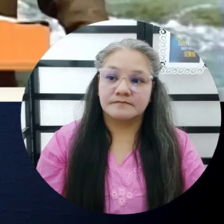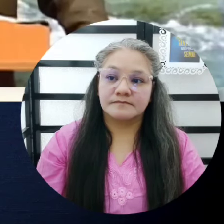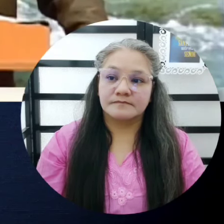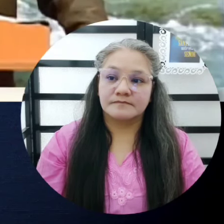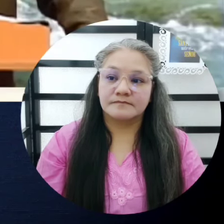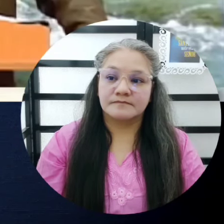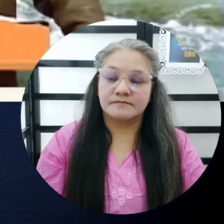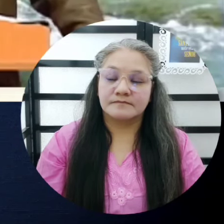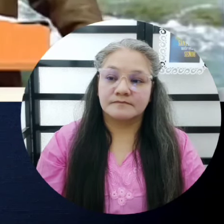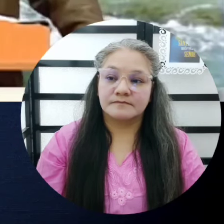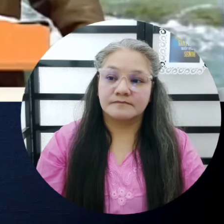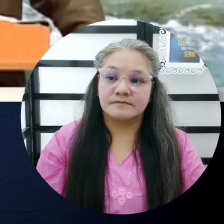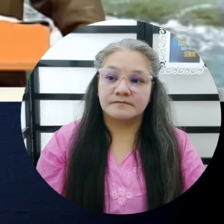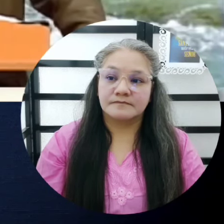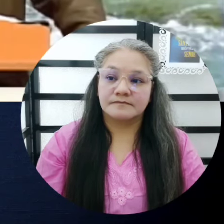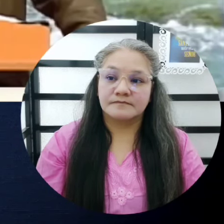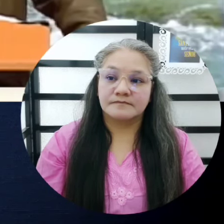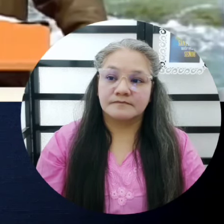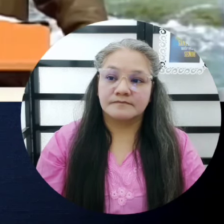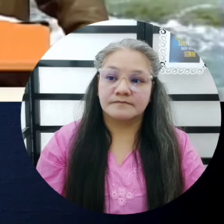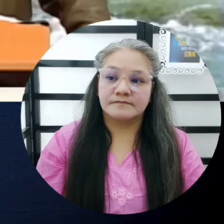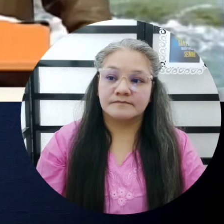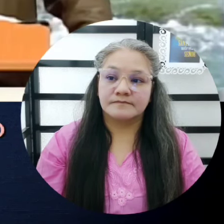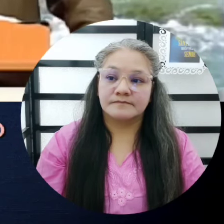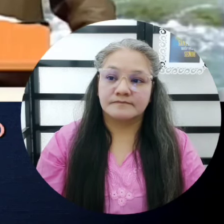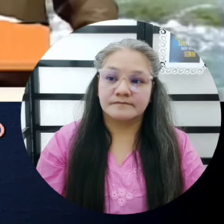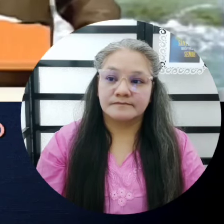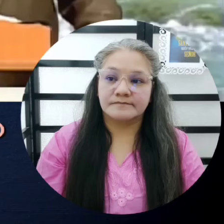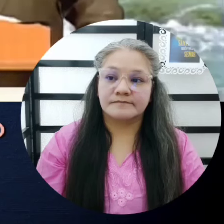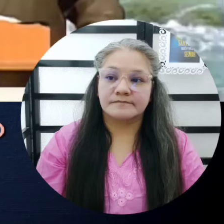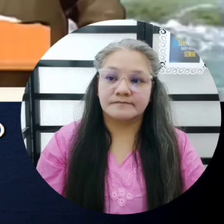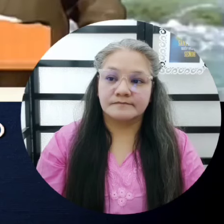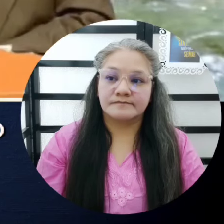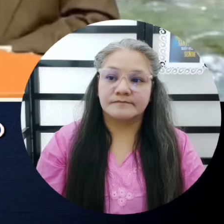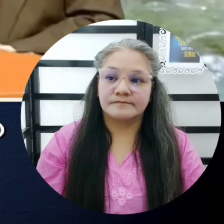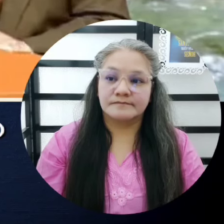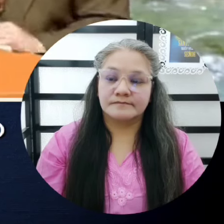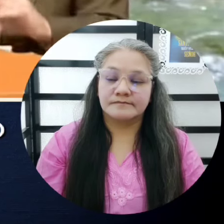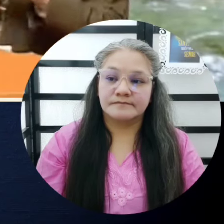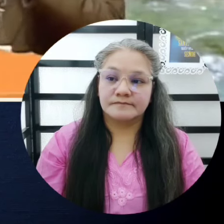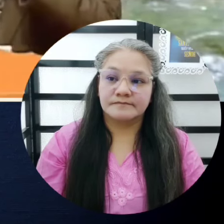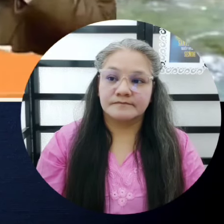Cristo, traicionar a Dios. No,